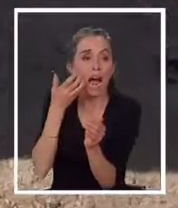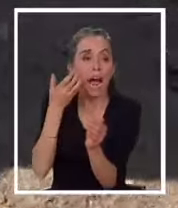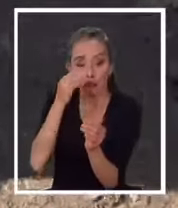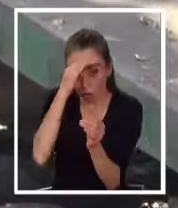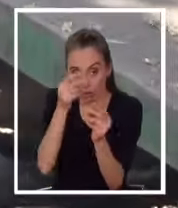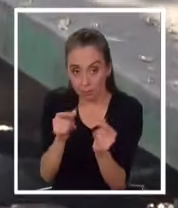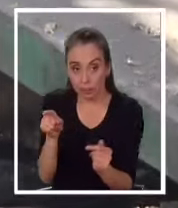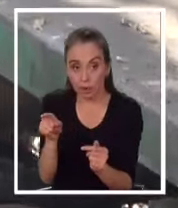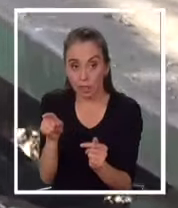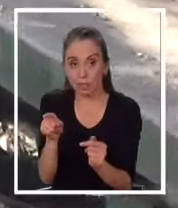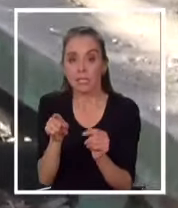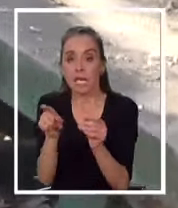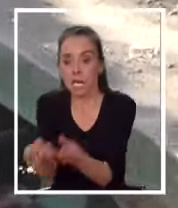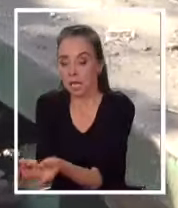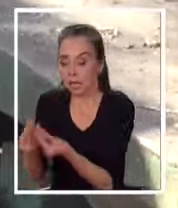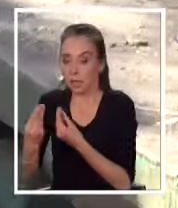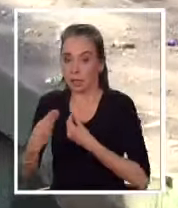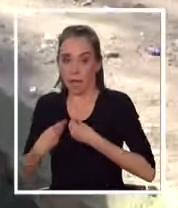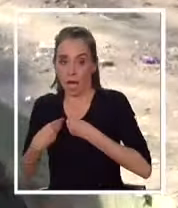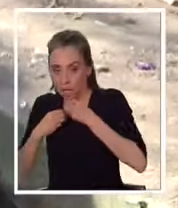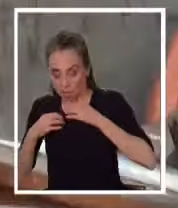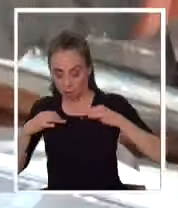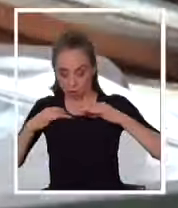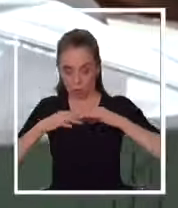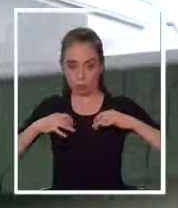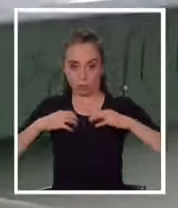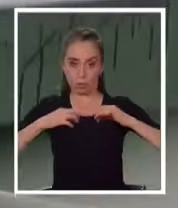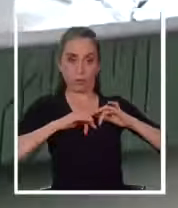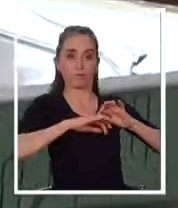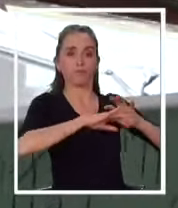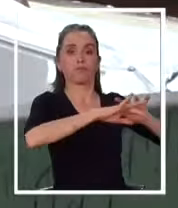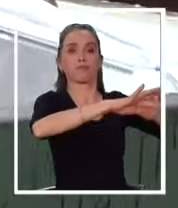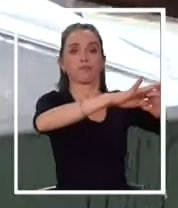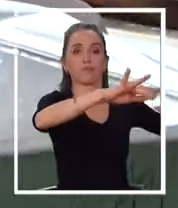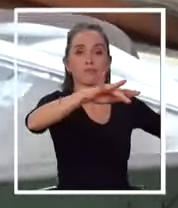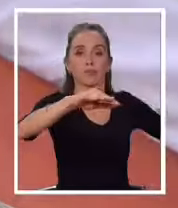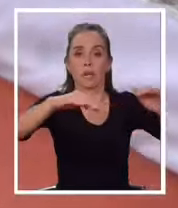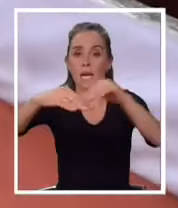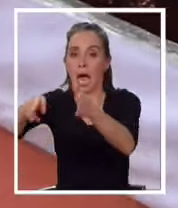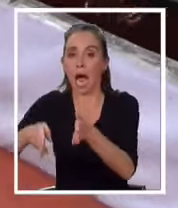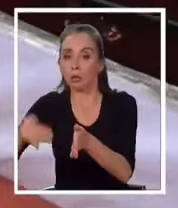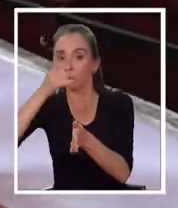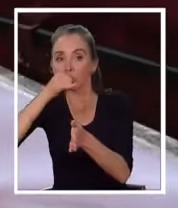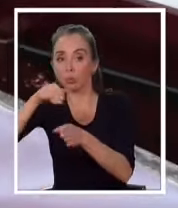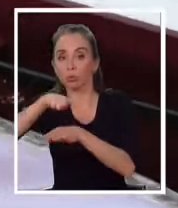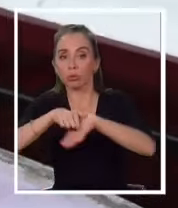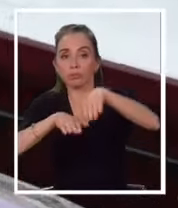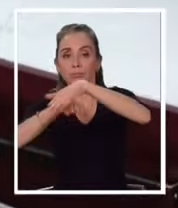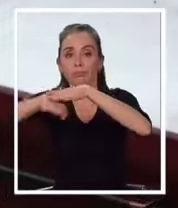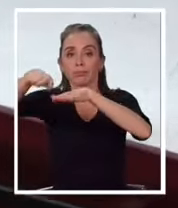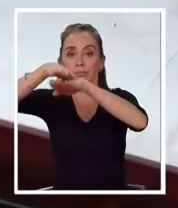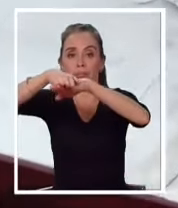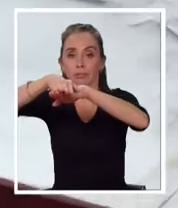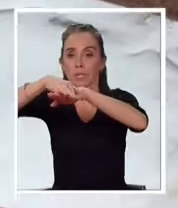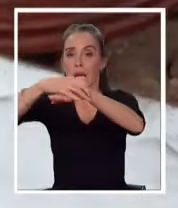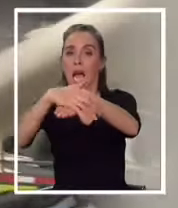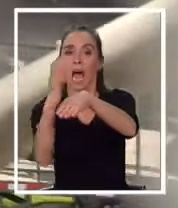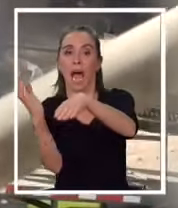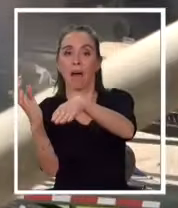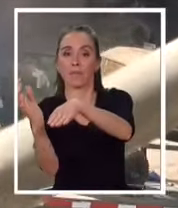los expertos, un vector que podría transportar la eventual contaminación acumulada a los ataúdes que se apilan en el suelo